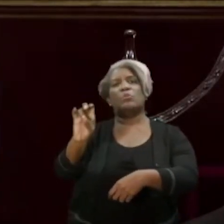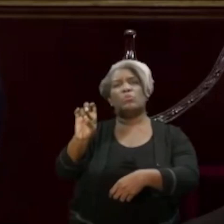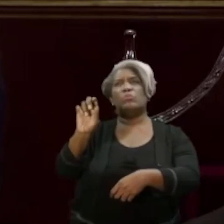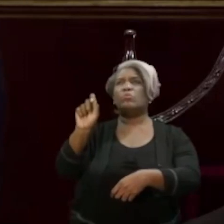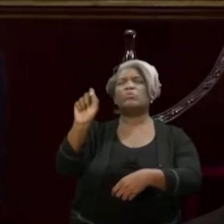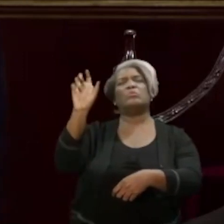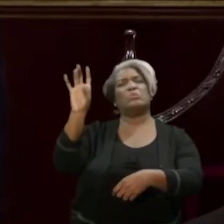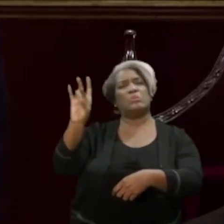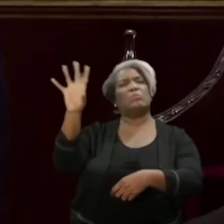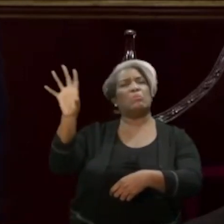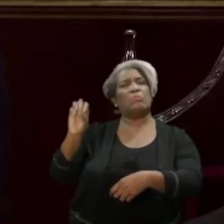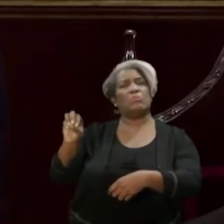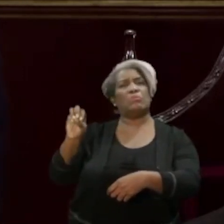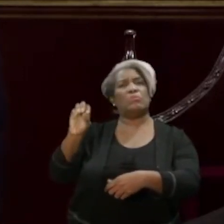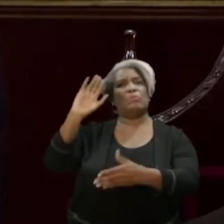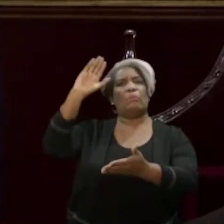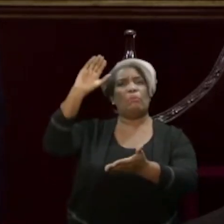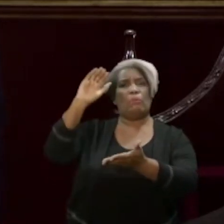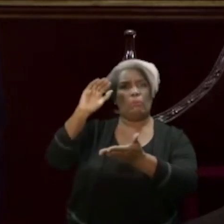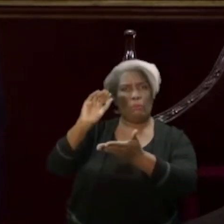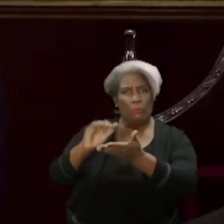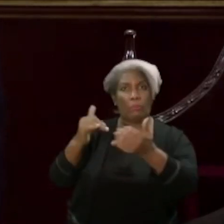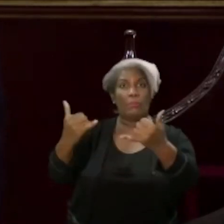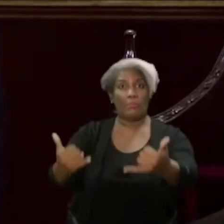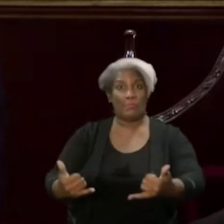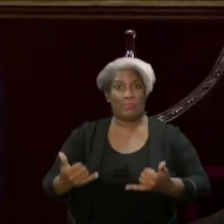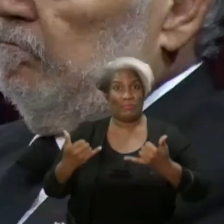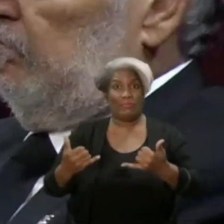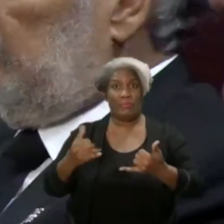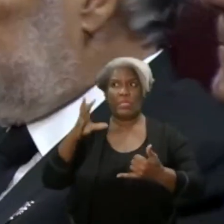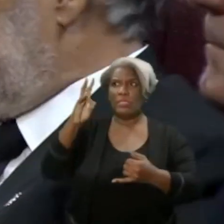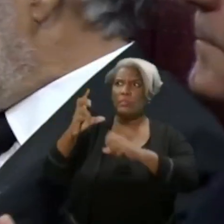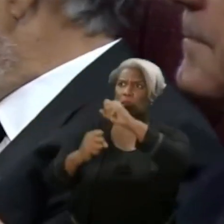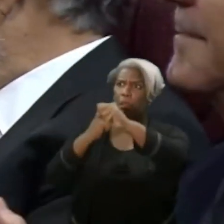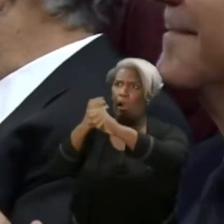8.7%, siendo la más baja de los últimos 7 años.